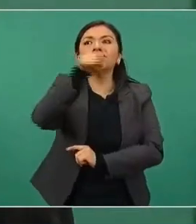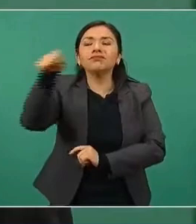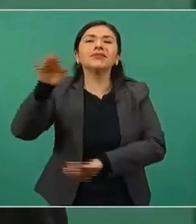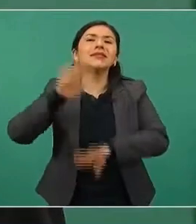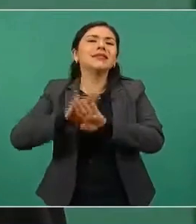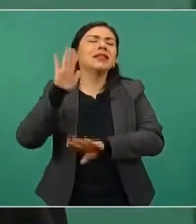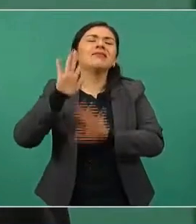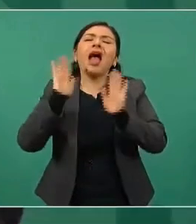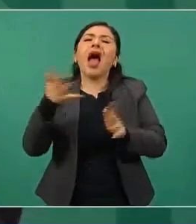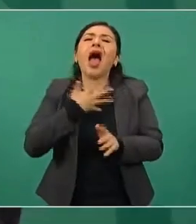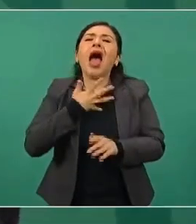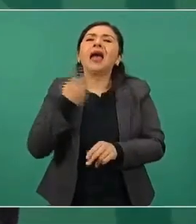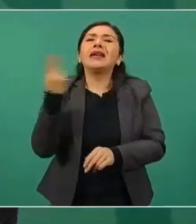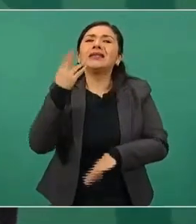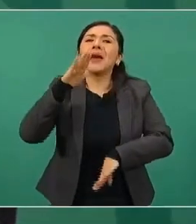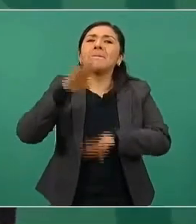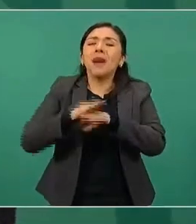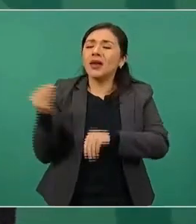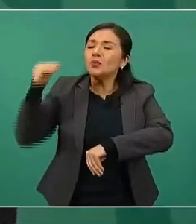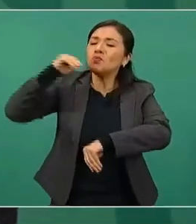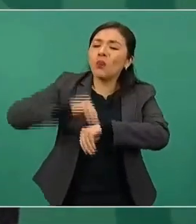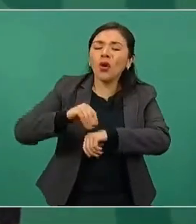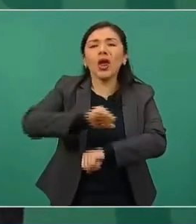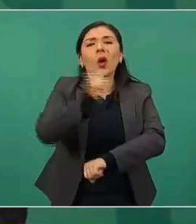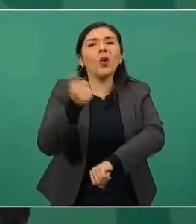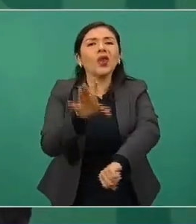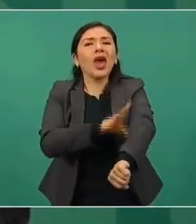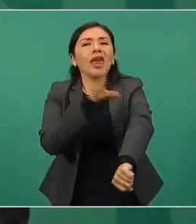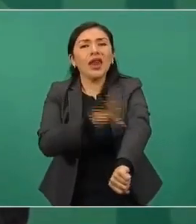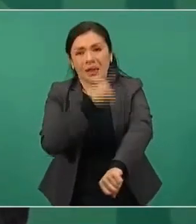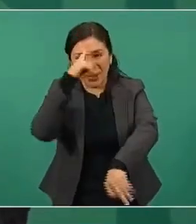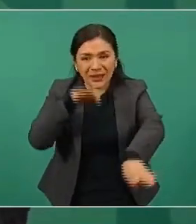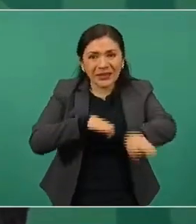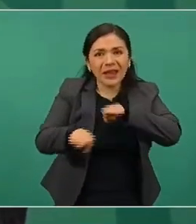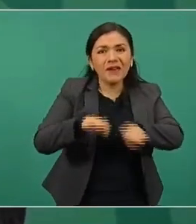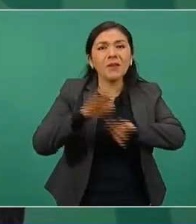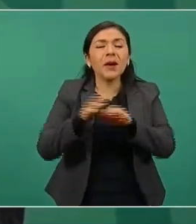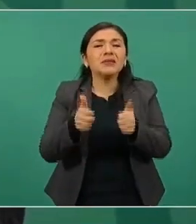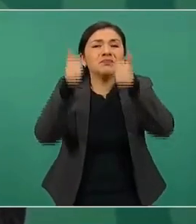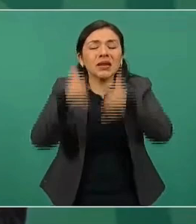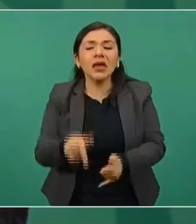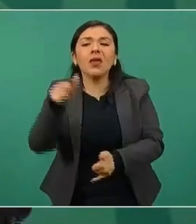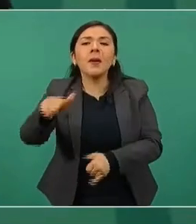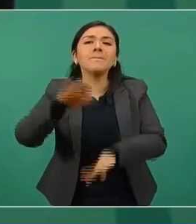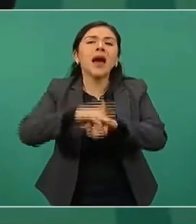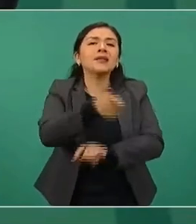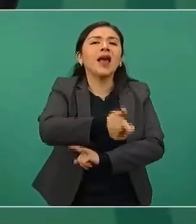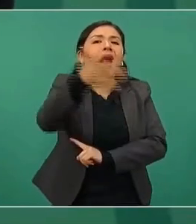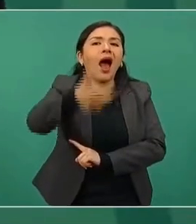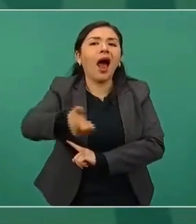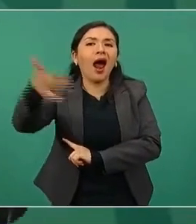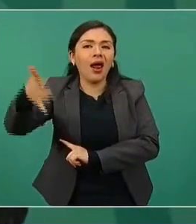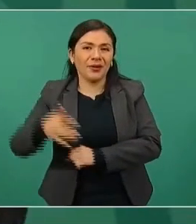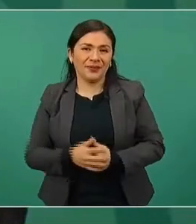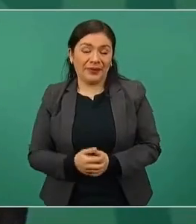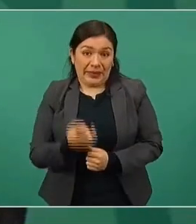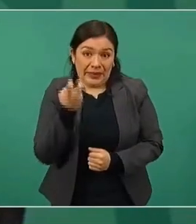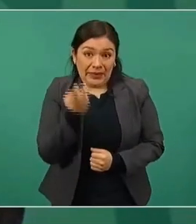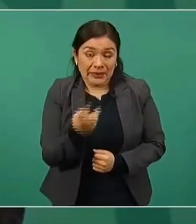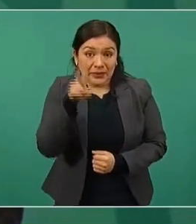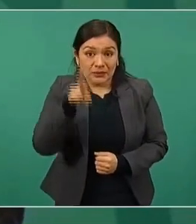mucho trabajo porque hay que meterle energía adicional al yacimiento y eso encarece los costos. Entonces la diferencia ha